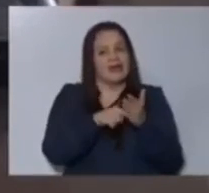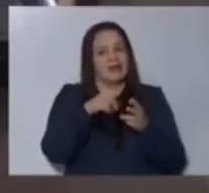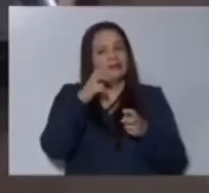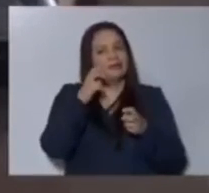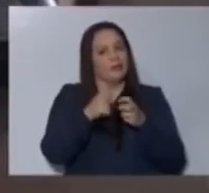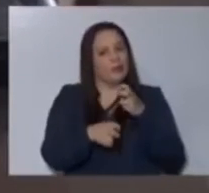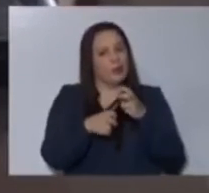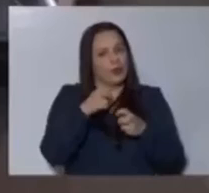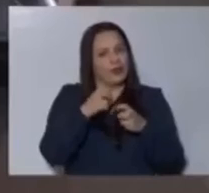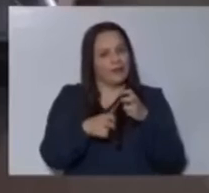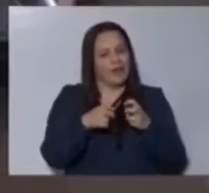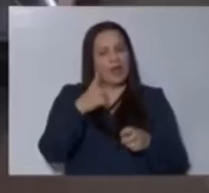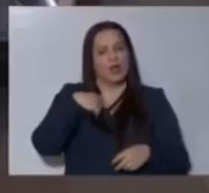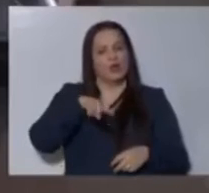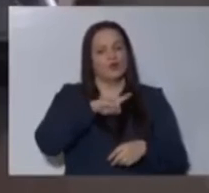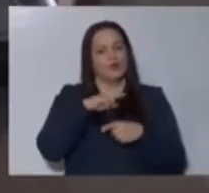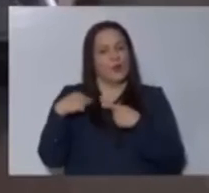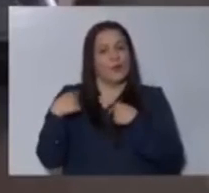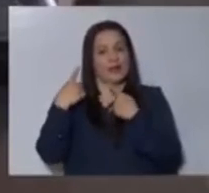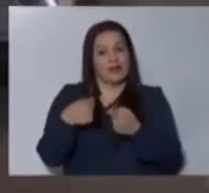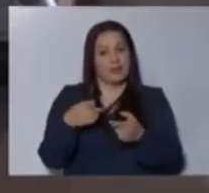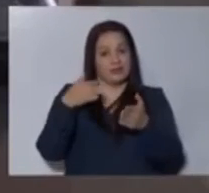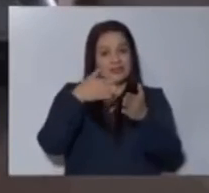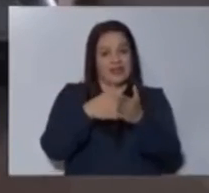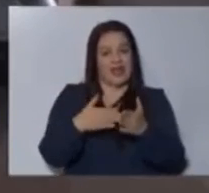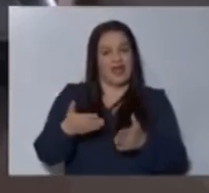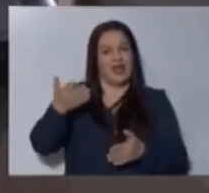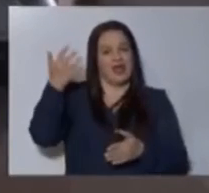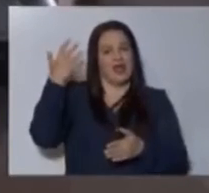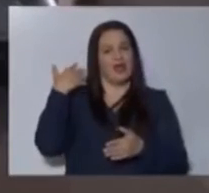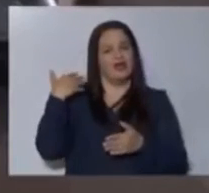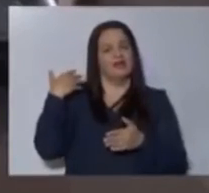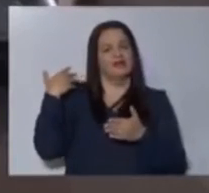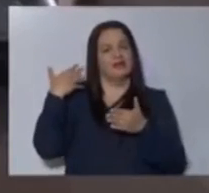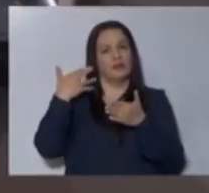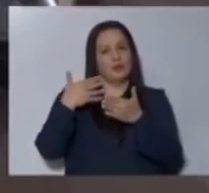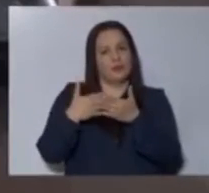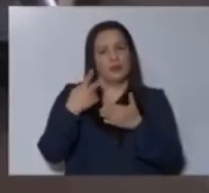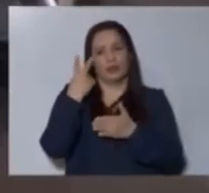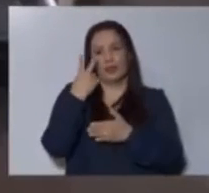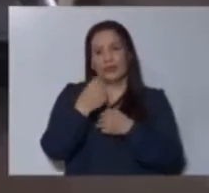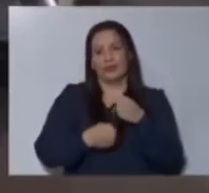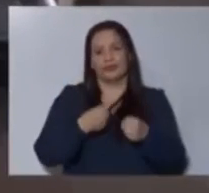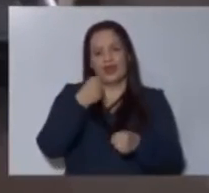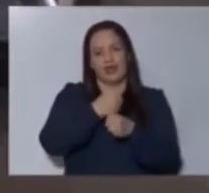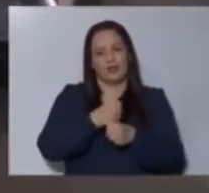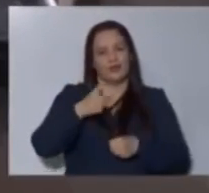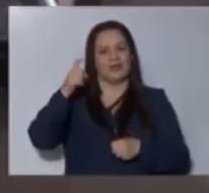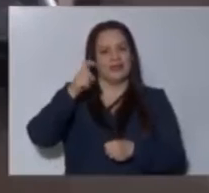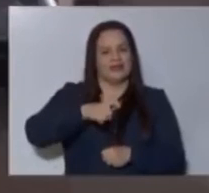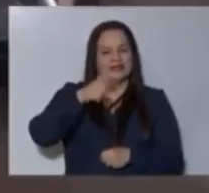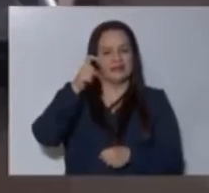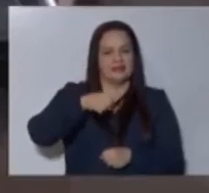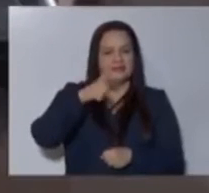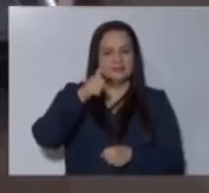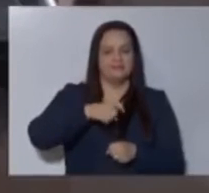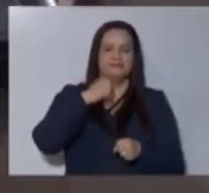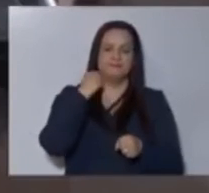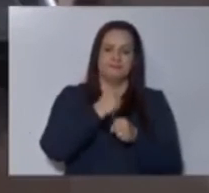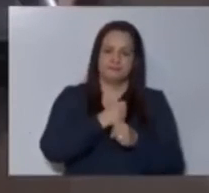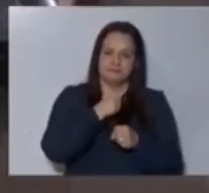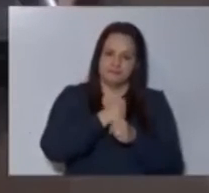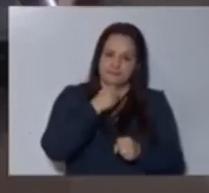problema. Nosotros venimos insistiendo hace ya 2 años de que necesitamos